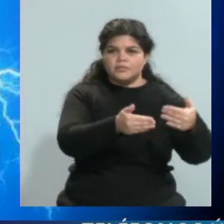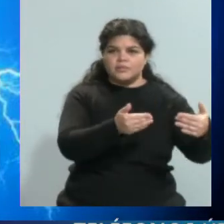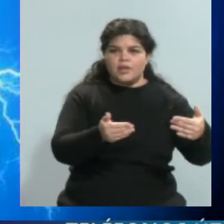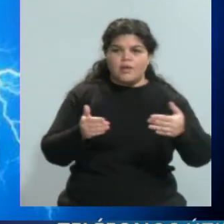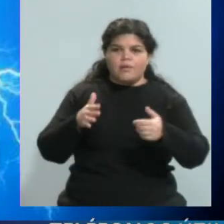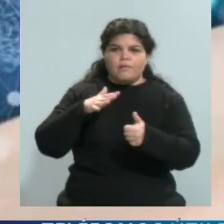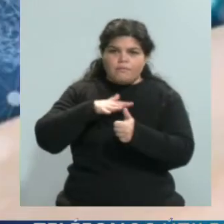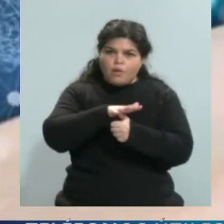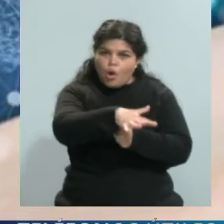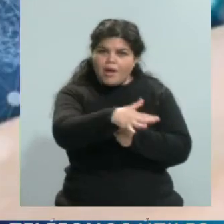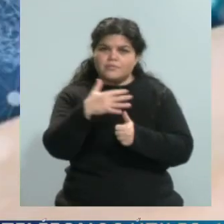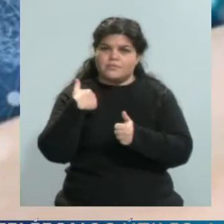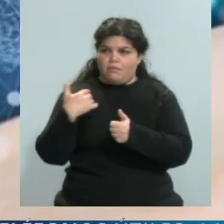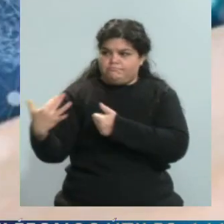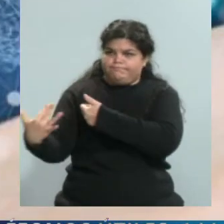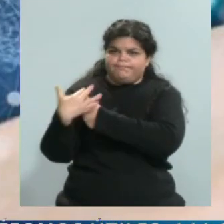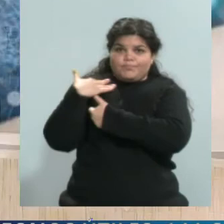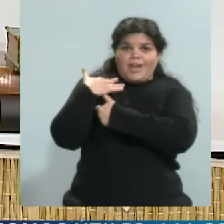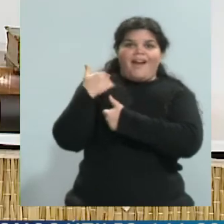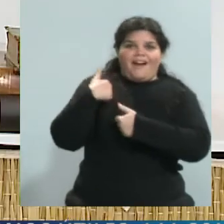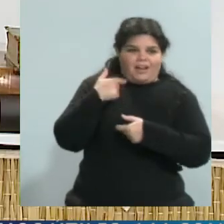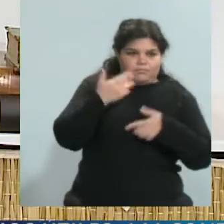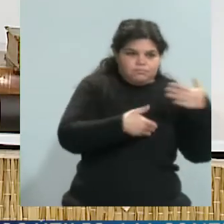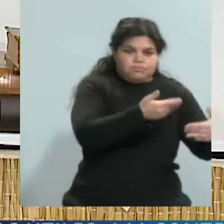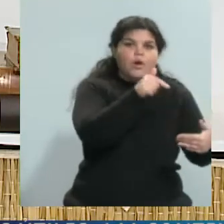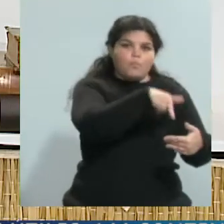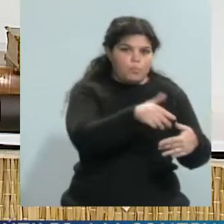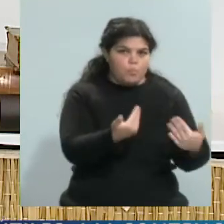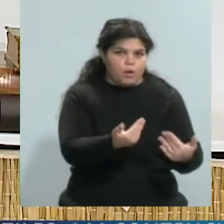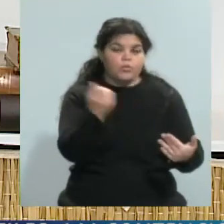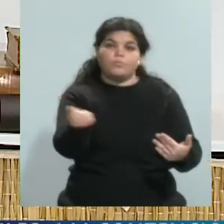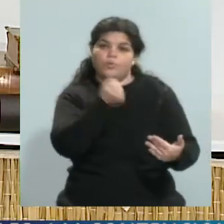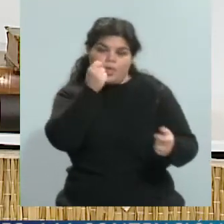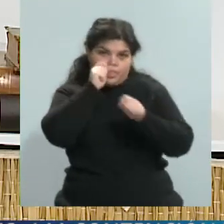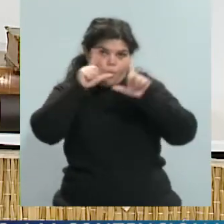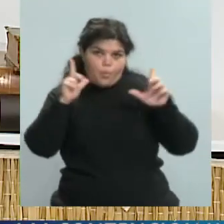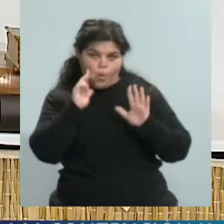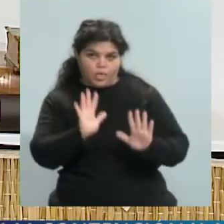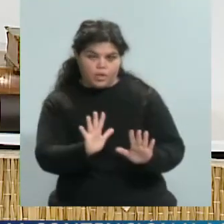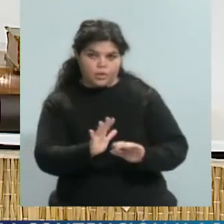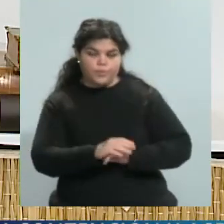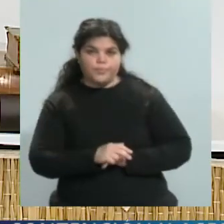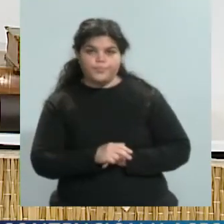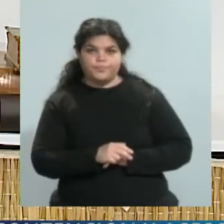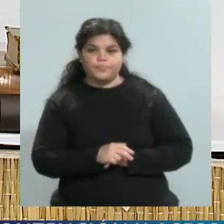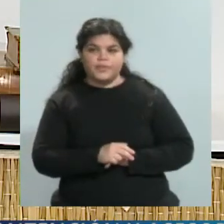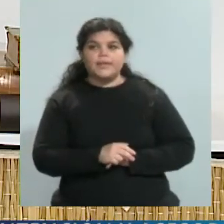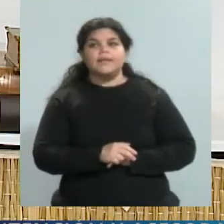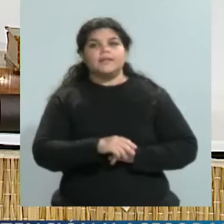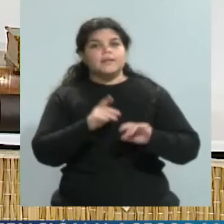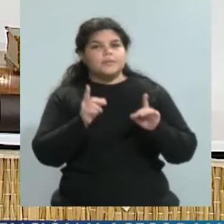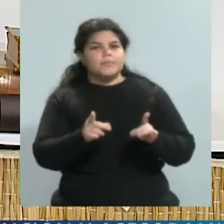vamos a ser efectivos. Y en ese caso, Julio, ¿cómo uno, si tiene la inquietud de